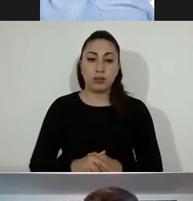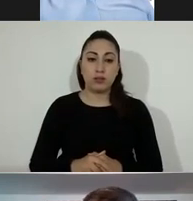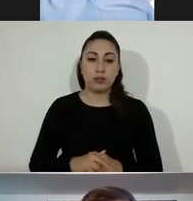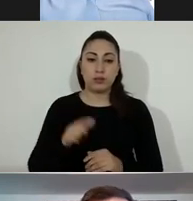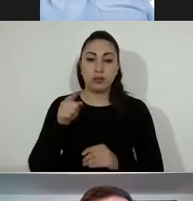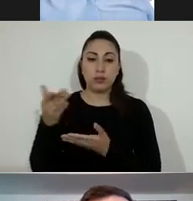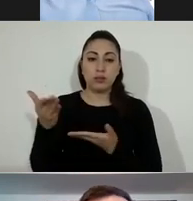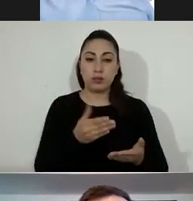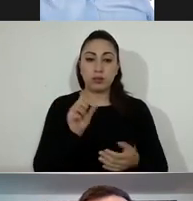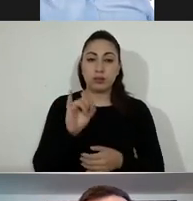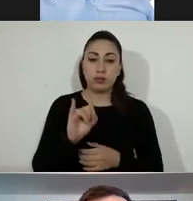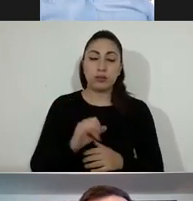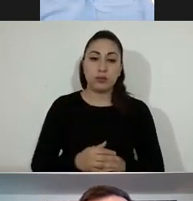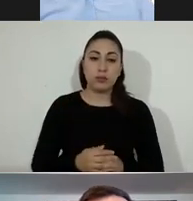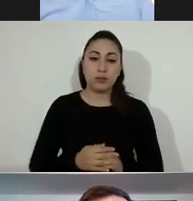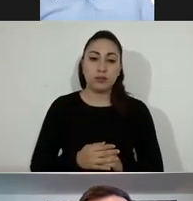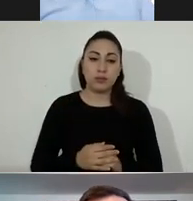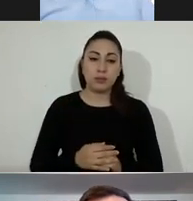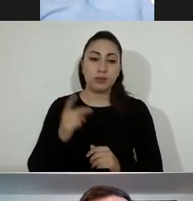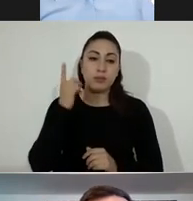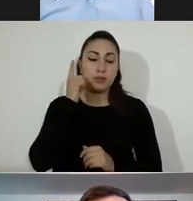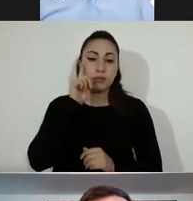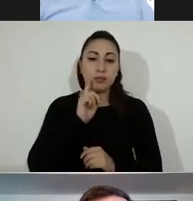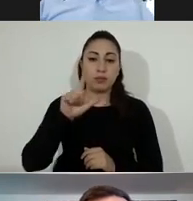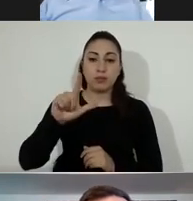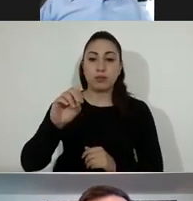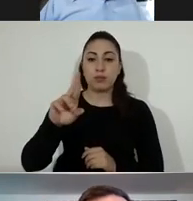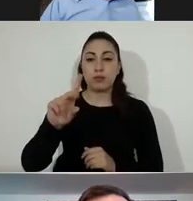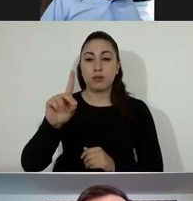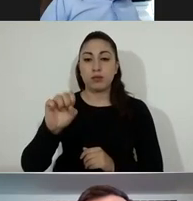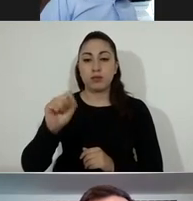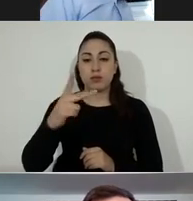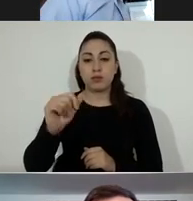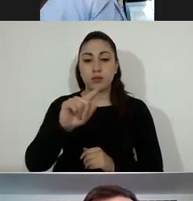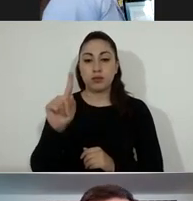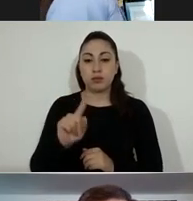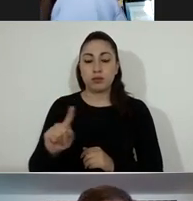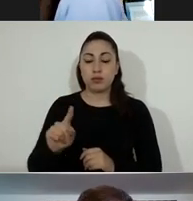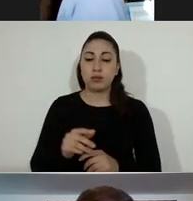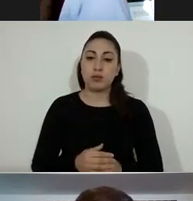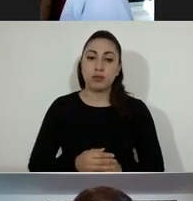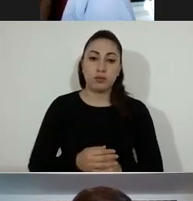Paula Castillo, presente. Diputada María de Lourdes Paz Reyes.